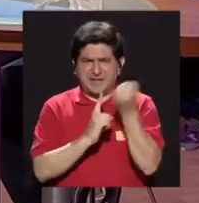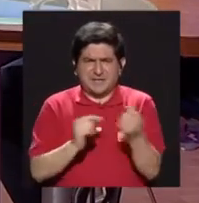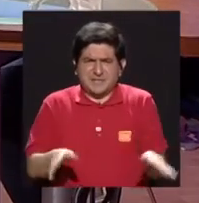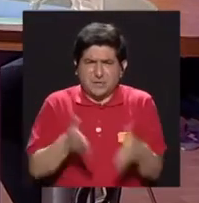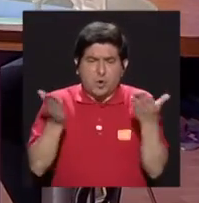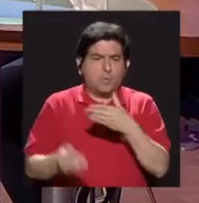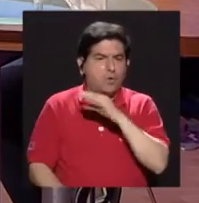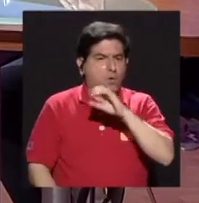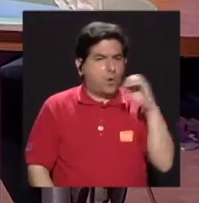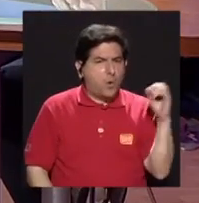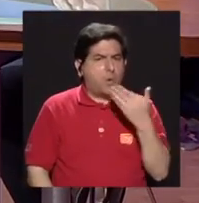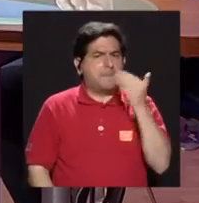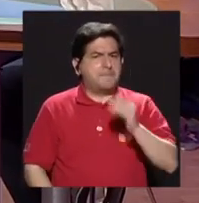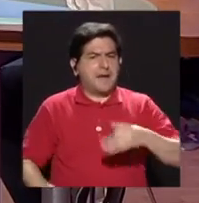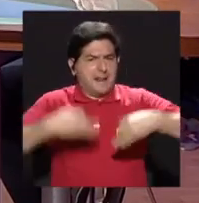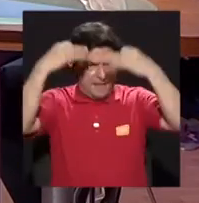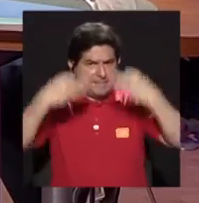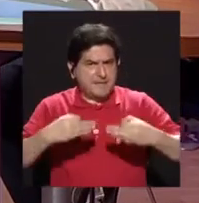mala decisión del ministerio?